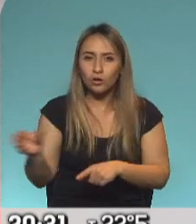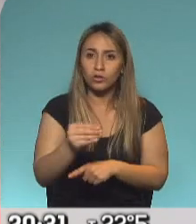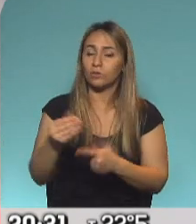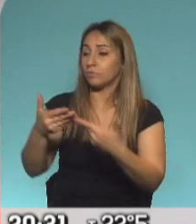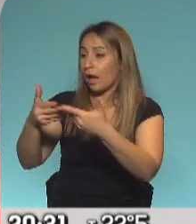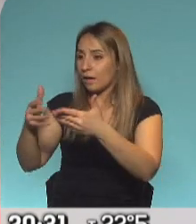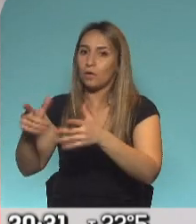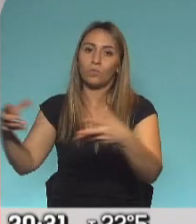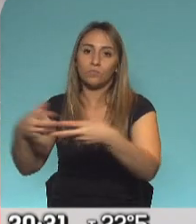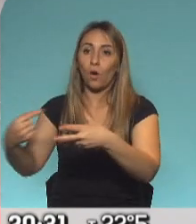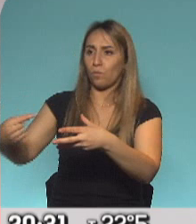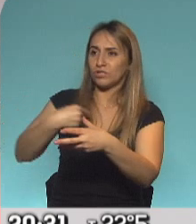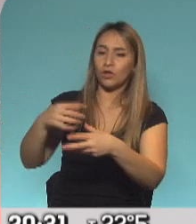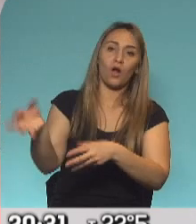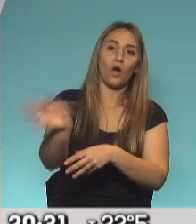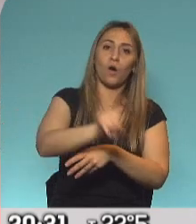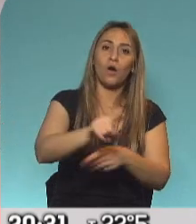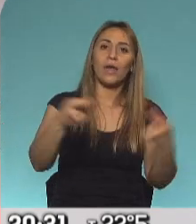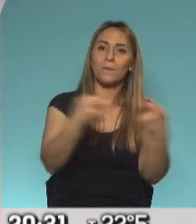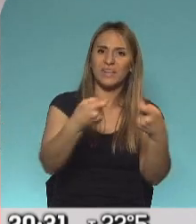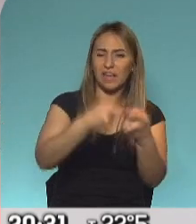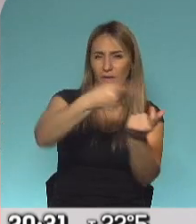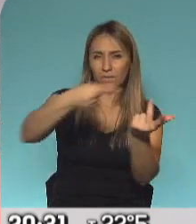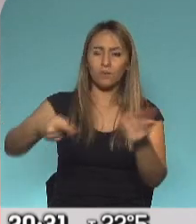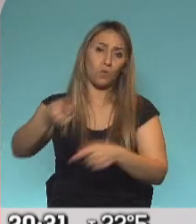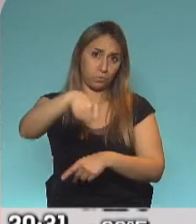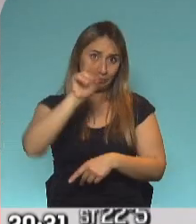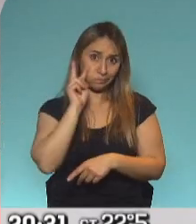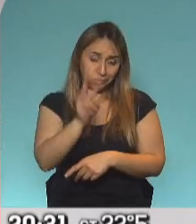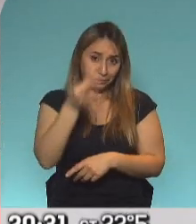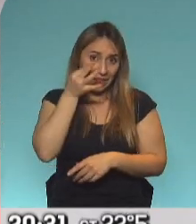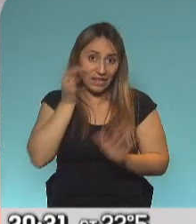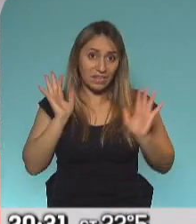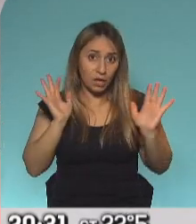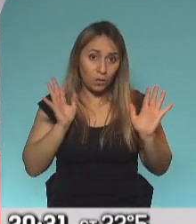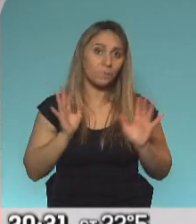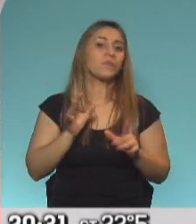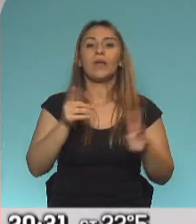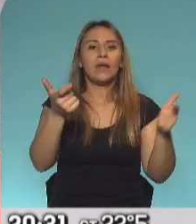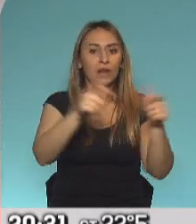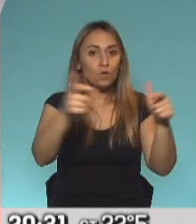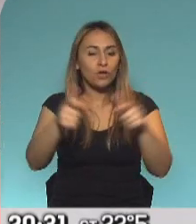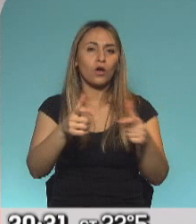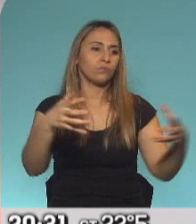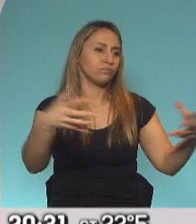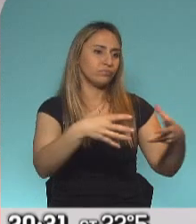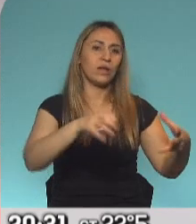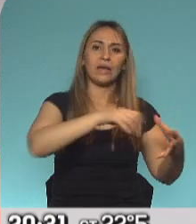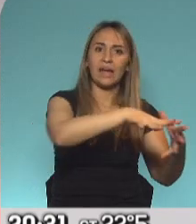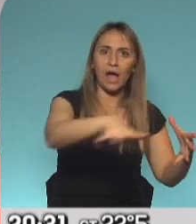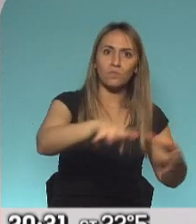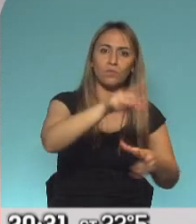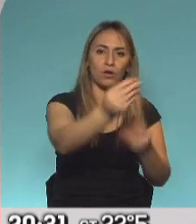con sectores empresarios. Ustedes han visto y han cubierto muchas de las reuniones con el campo, con sectores agropecuarios,